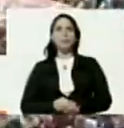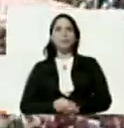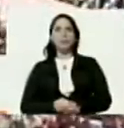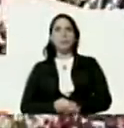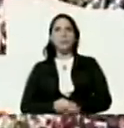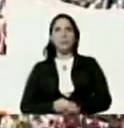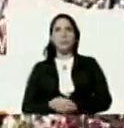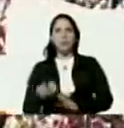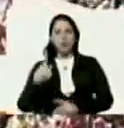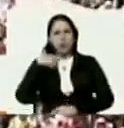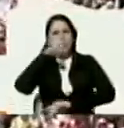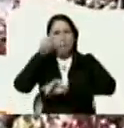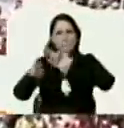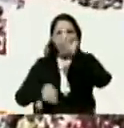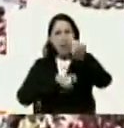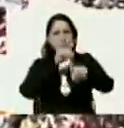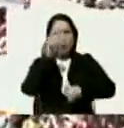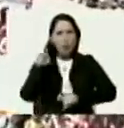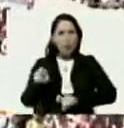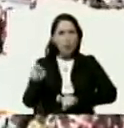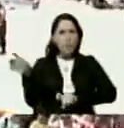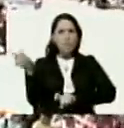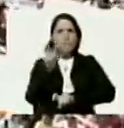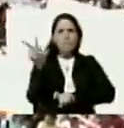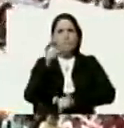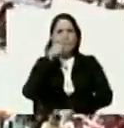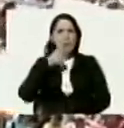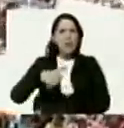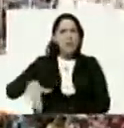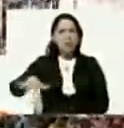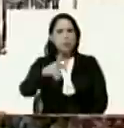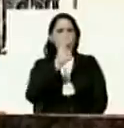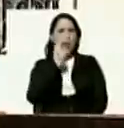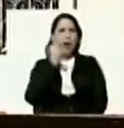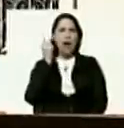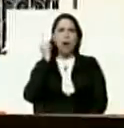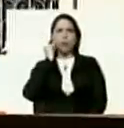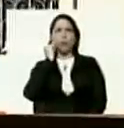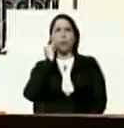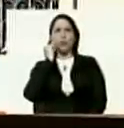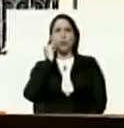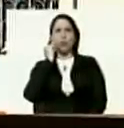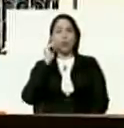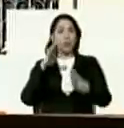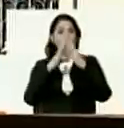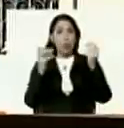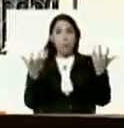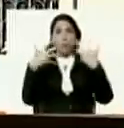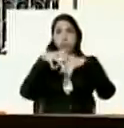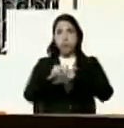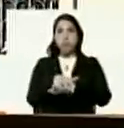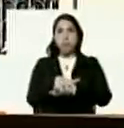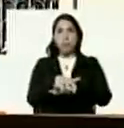le pregunto a los venezolanos y venezolanas en su conjunto,